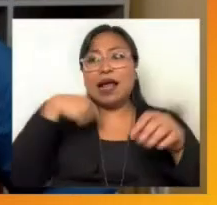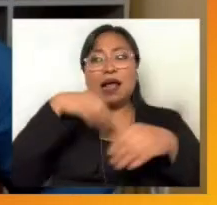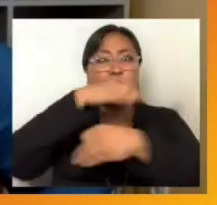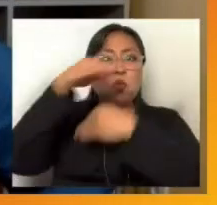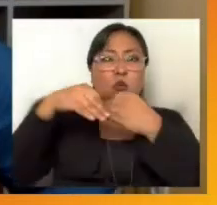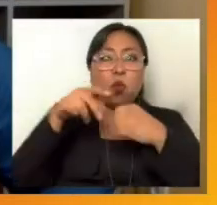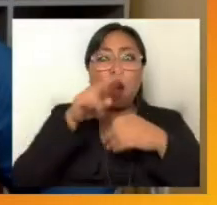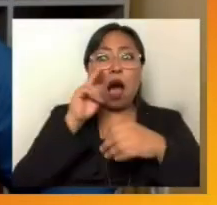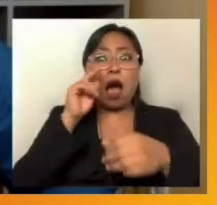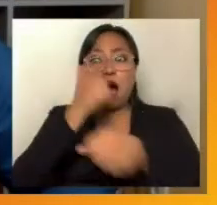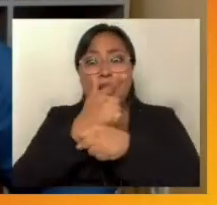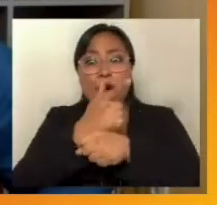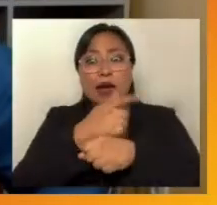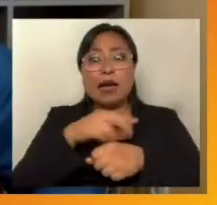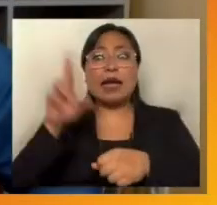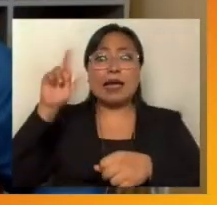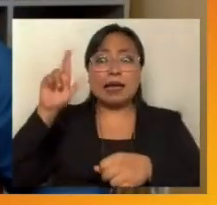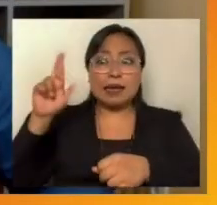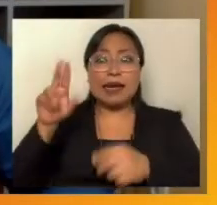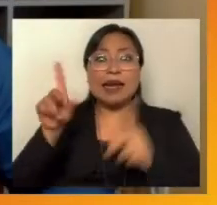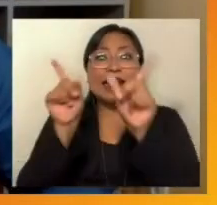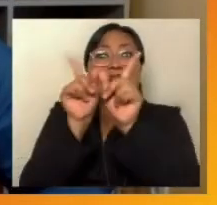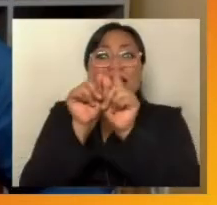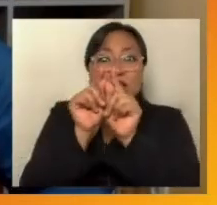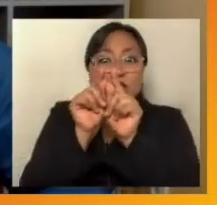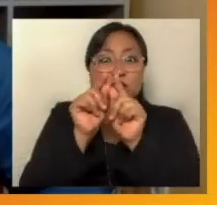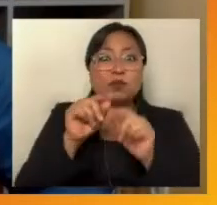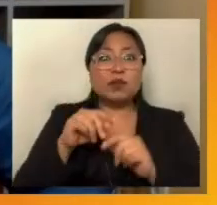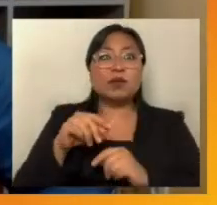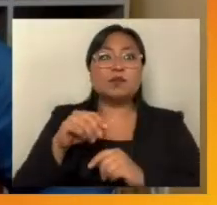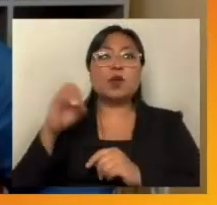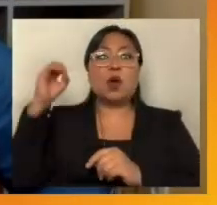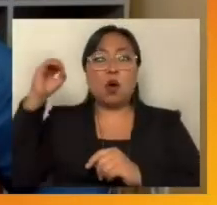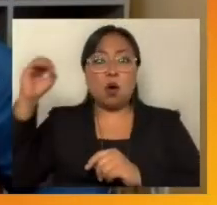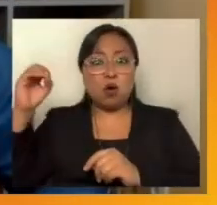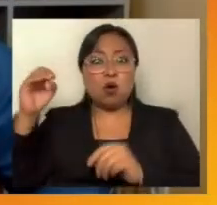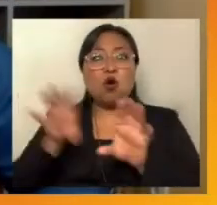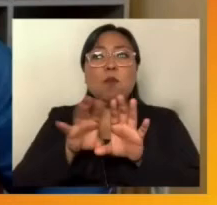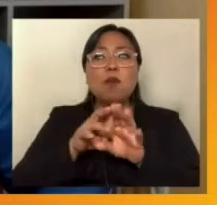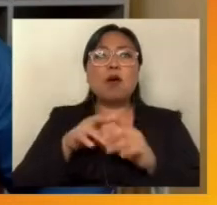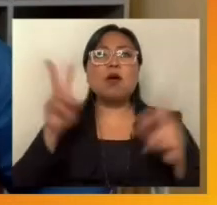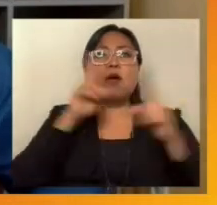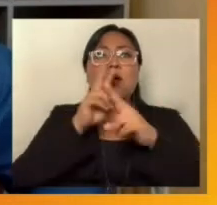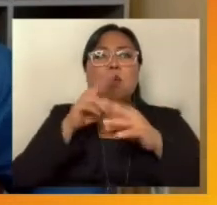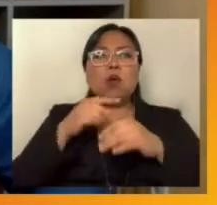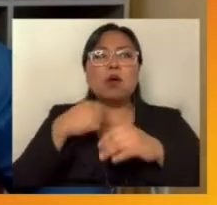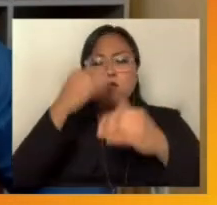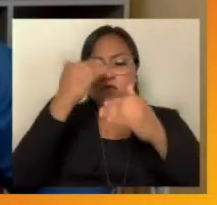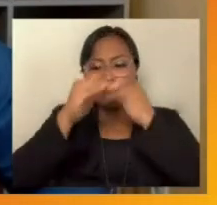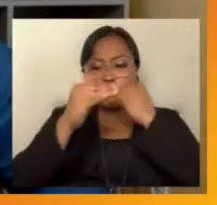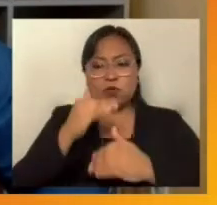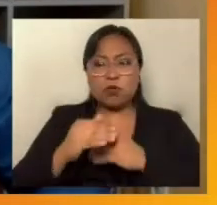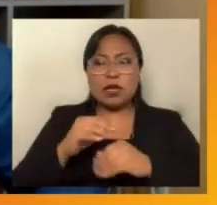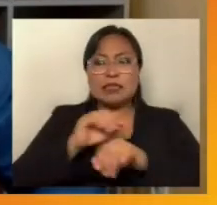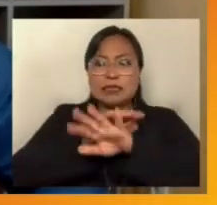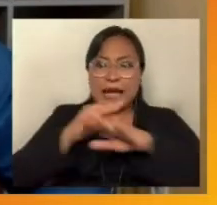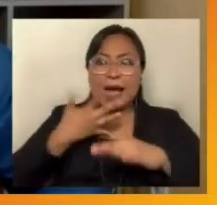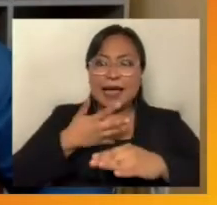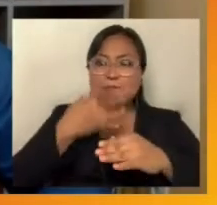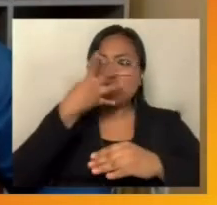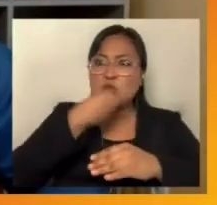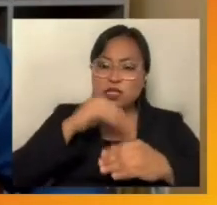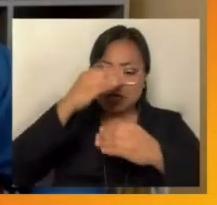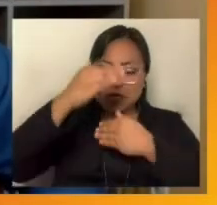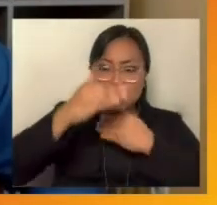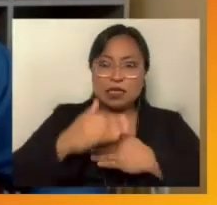R, resume lo que estás contando, O, oxigena el texto, Y, porque no, la L no corresponde,